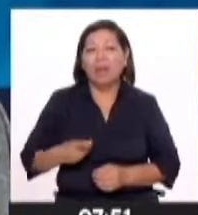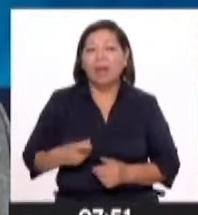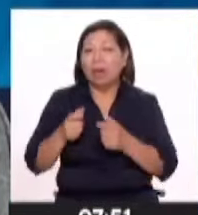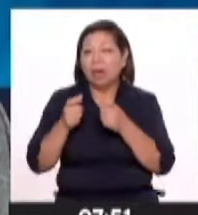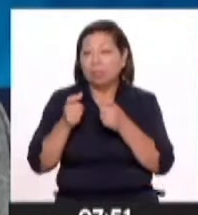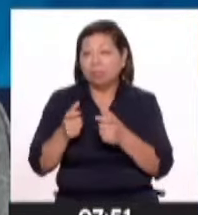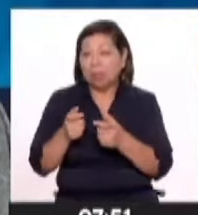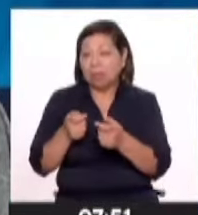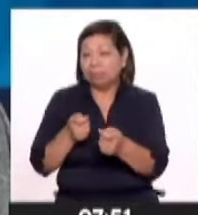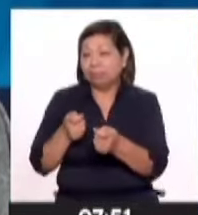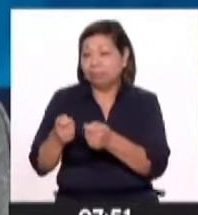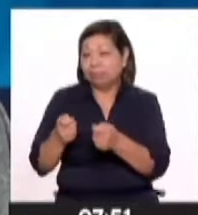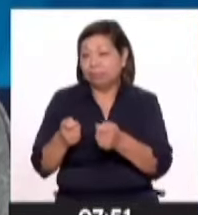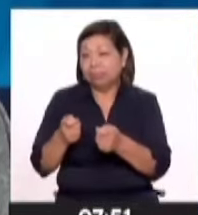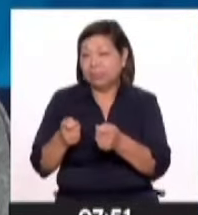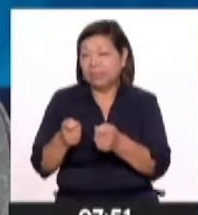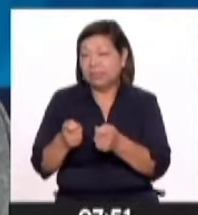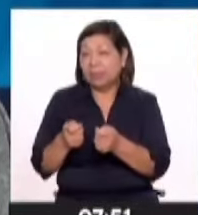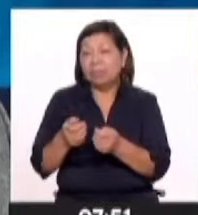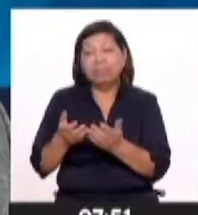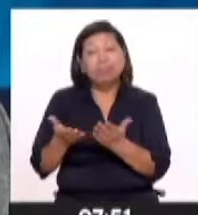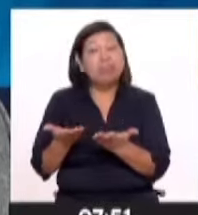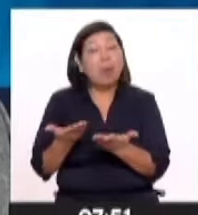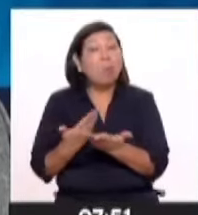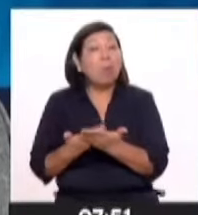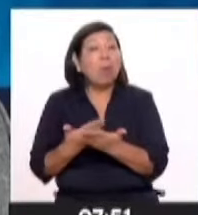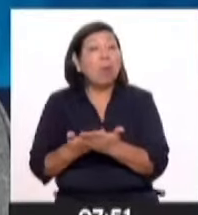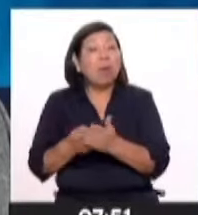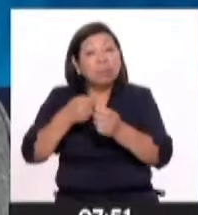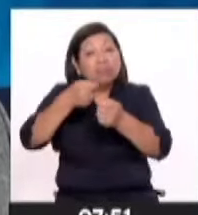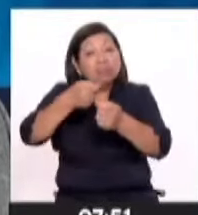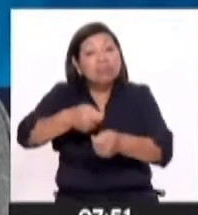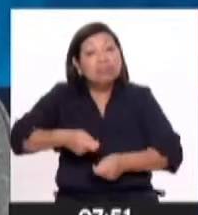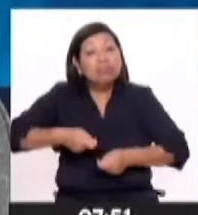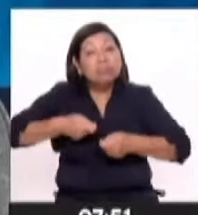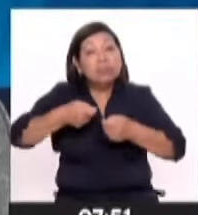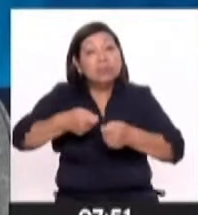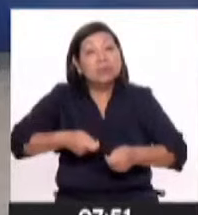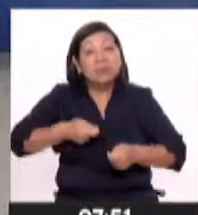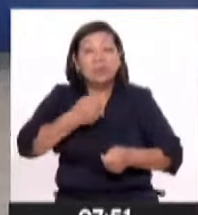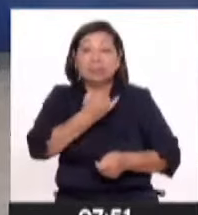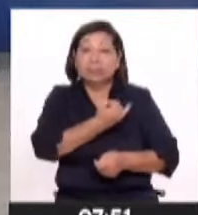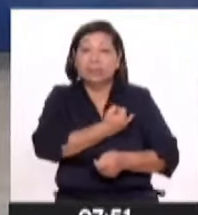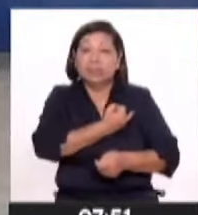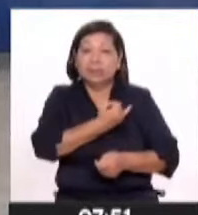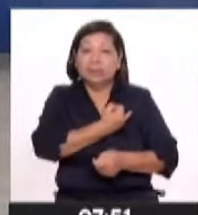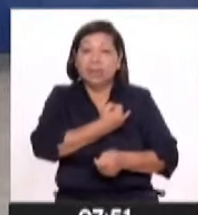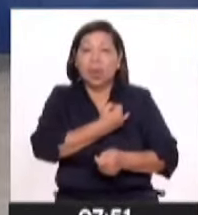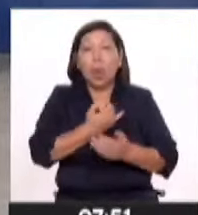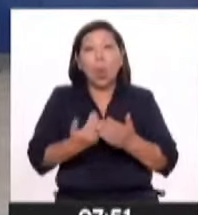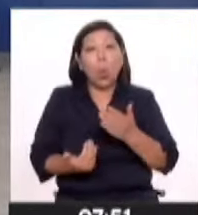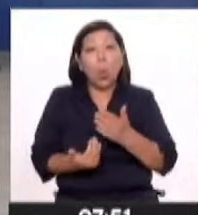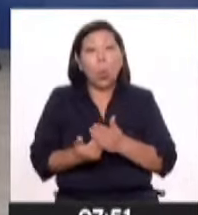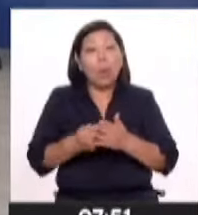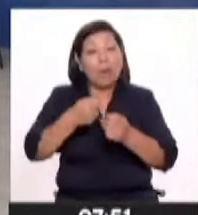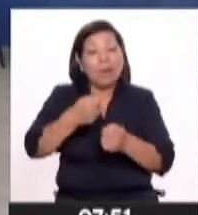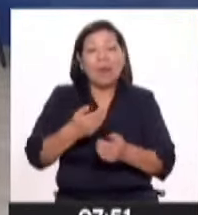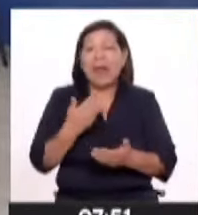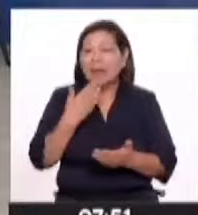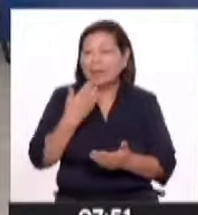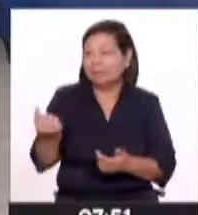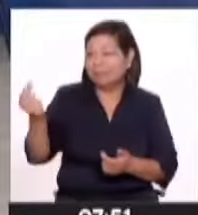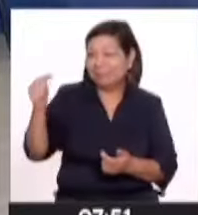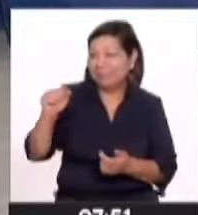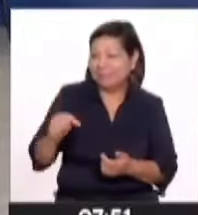supervisión y monitoreo en las estaciones experimentales agrarias del Instituto Nacional de Innovación Agraria. Muchísimas gracias